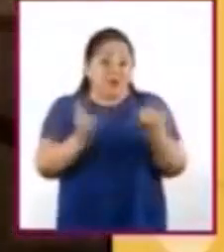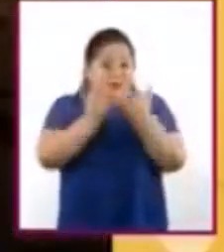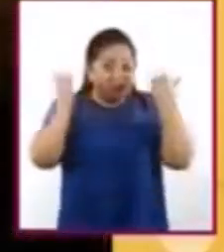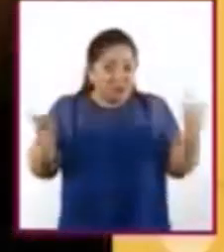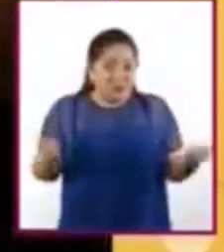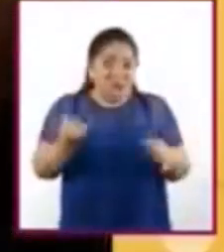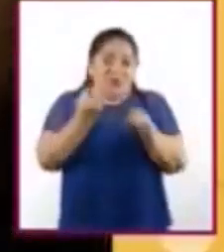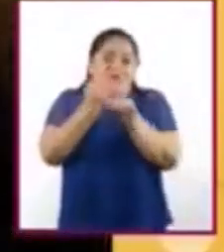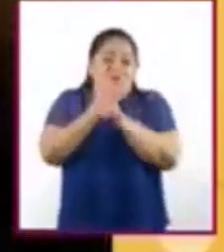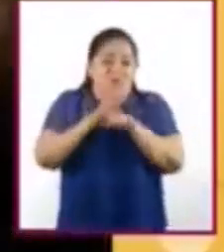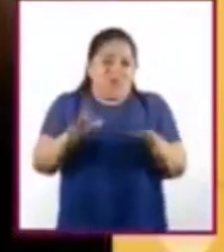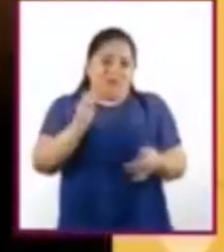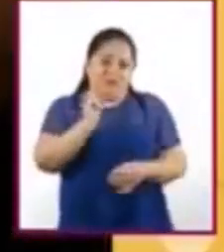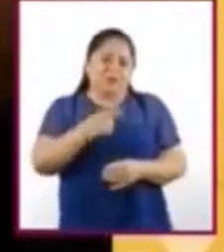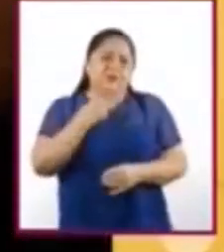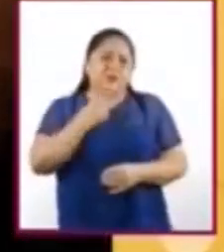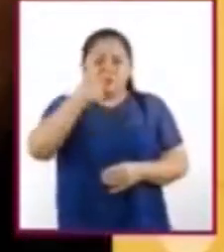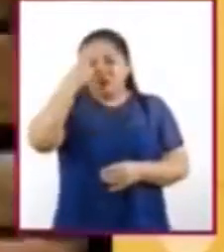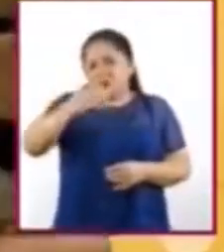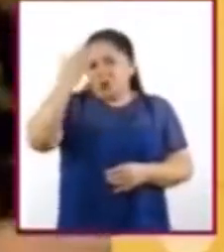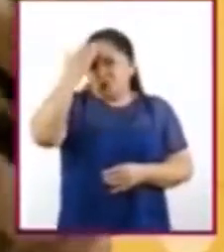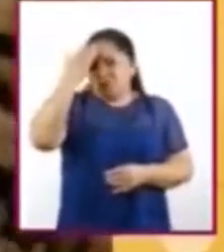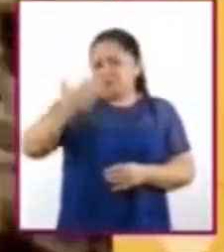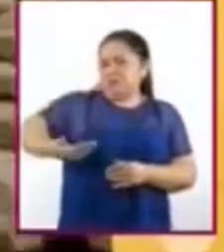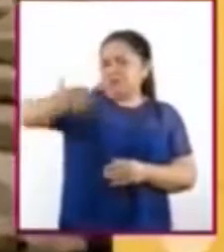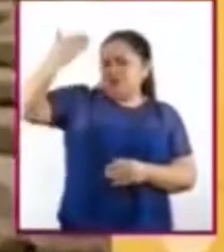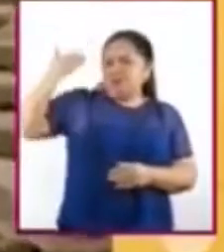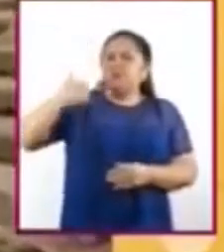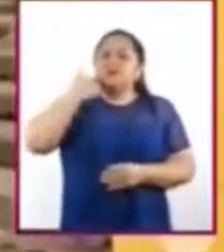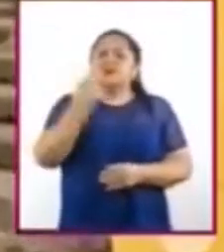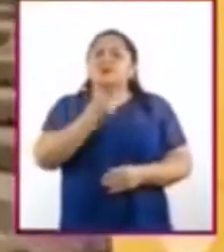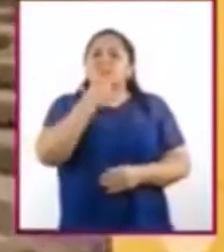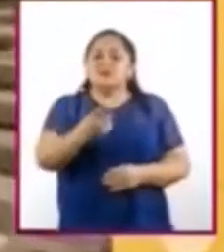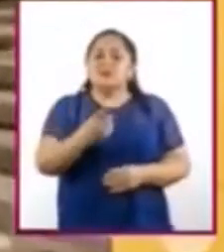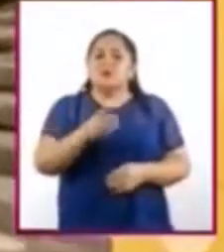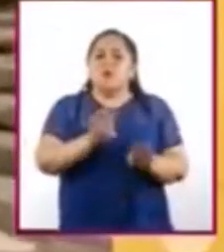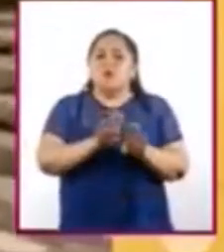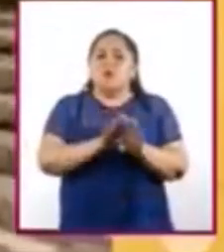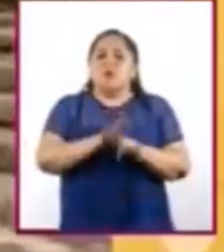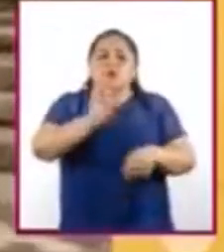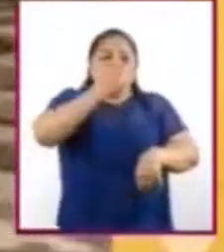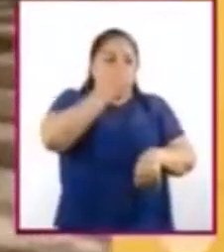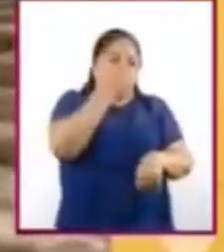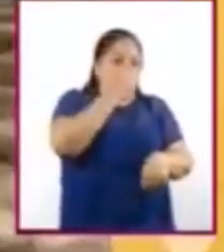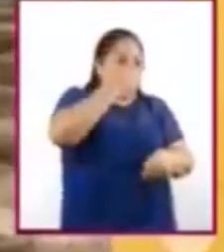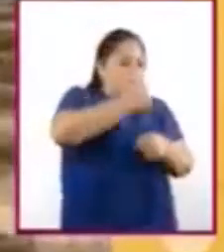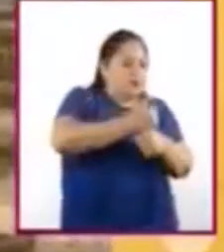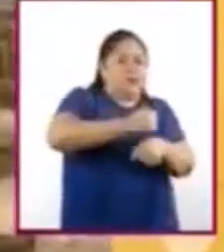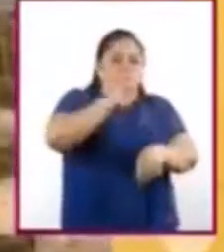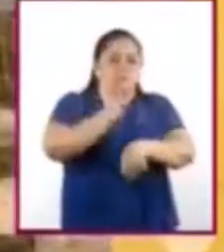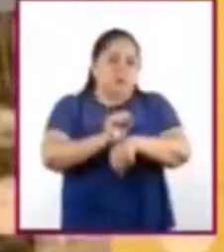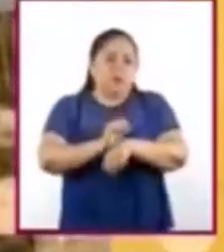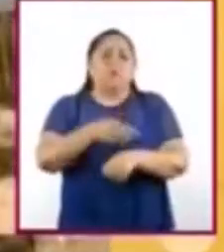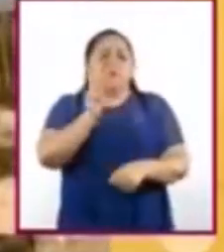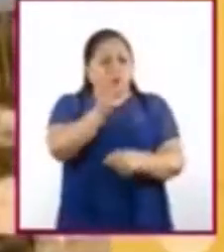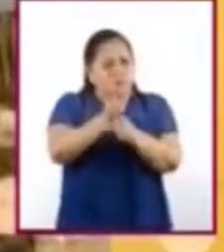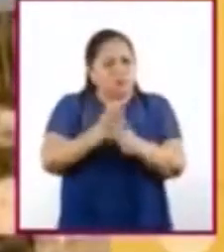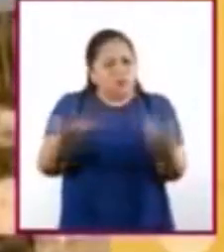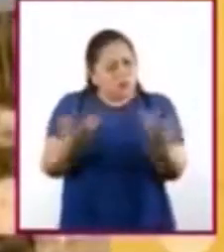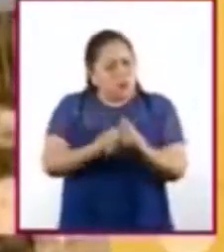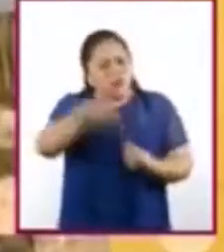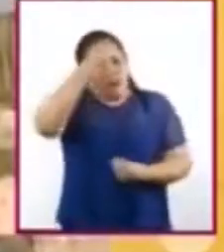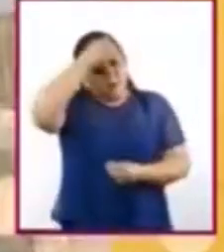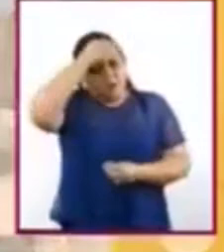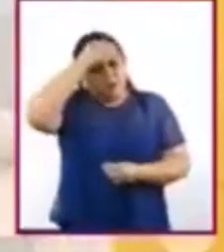la información que usamos para conocer el pasado se clasifica en fuentes primarias y secundarias. Te invito a que juntos aprendamos